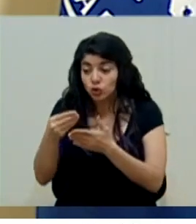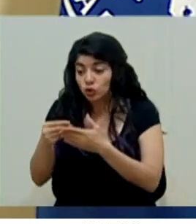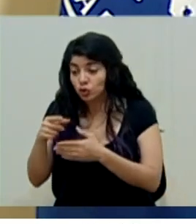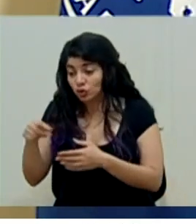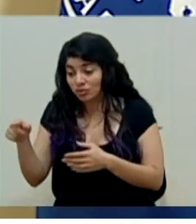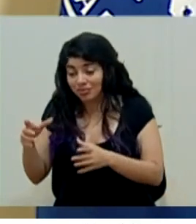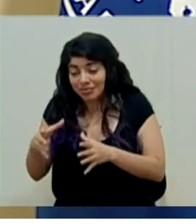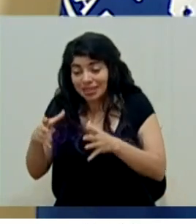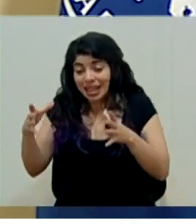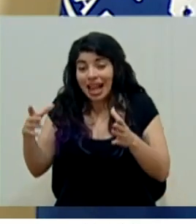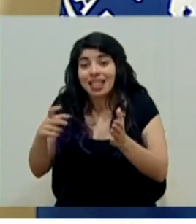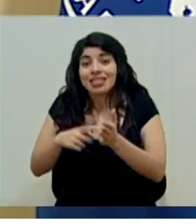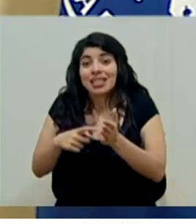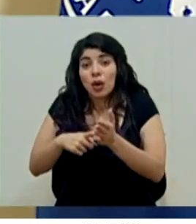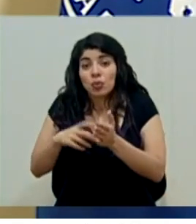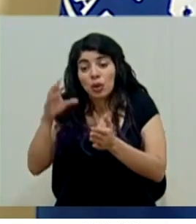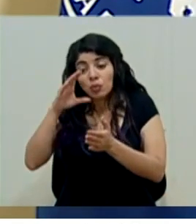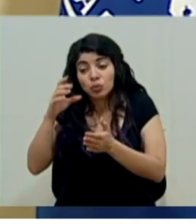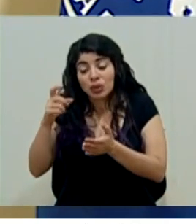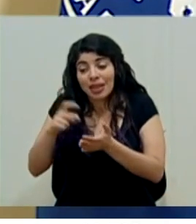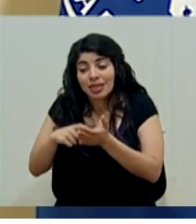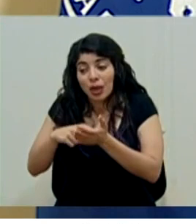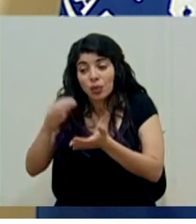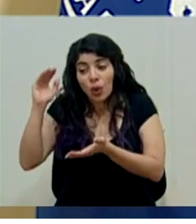nuestra gigantesca deuda,